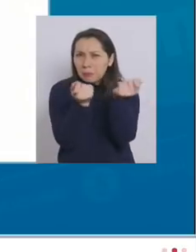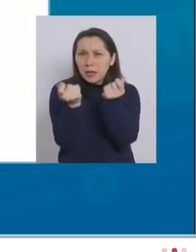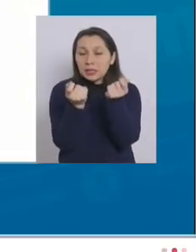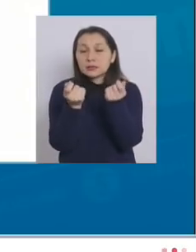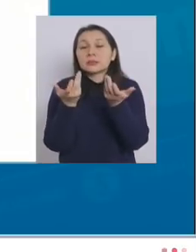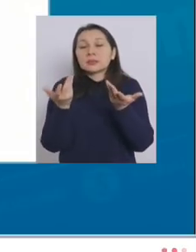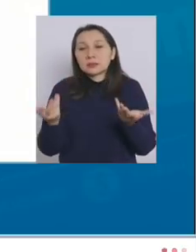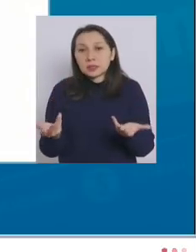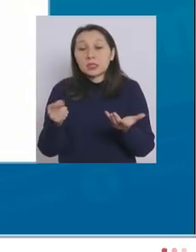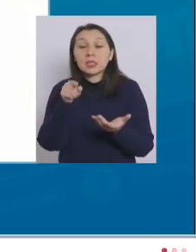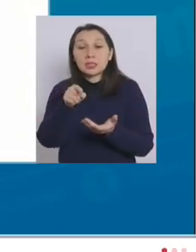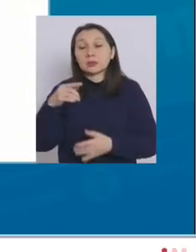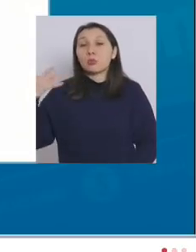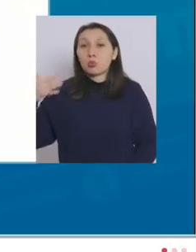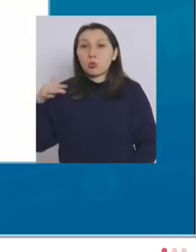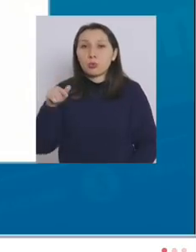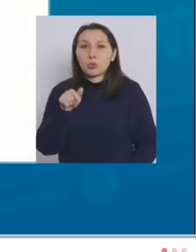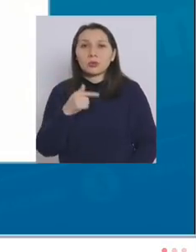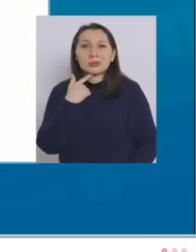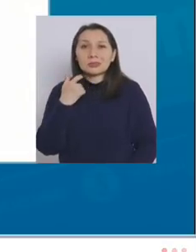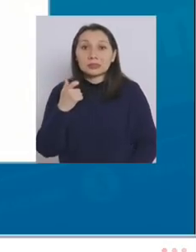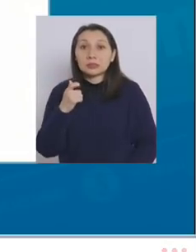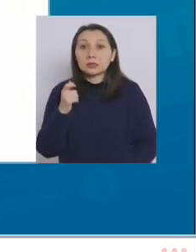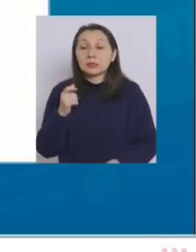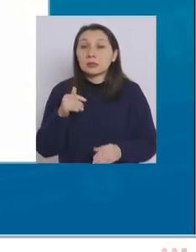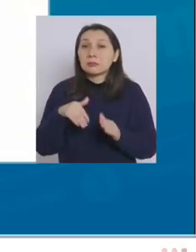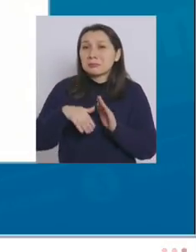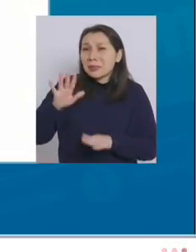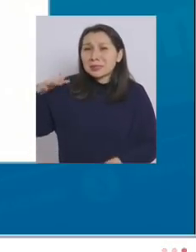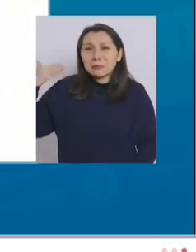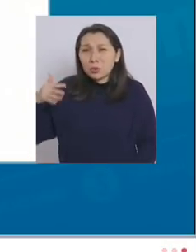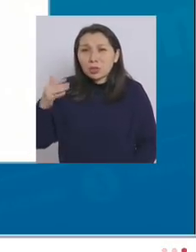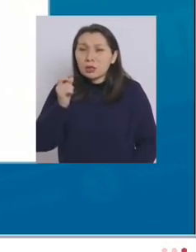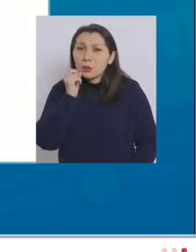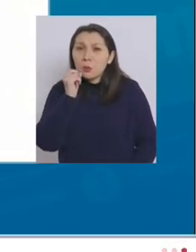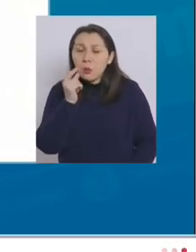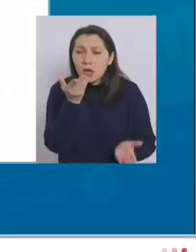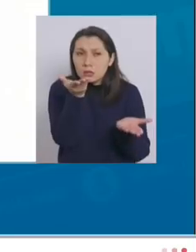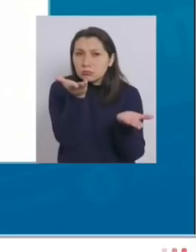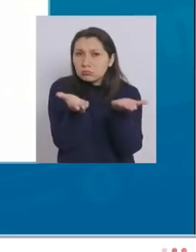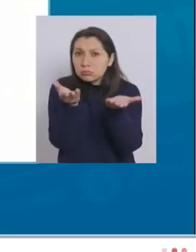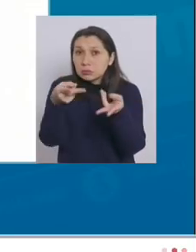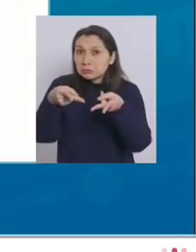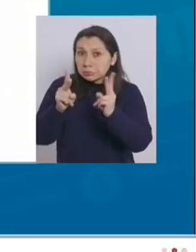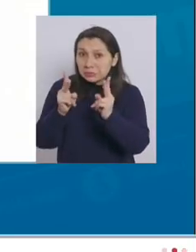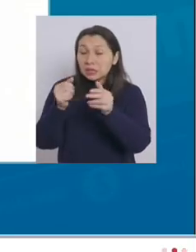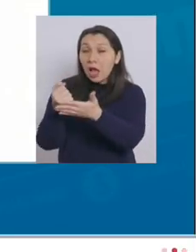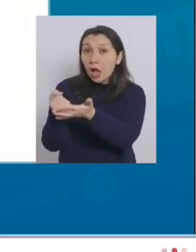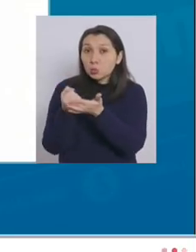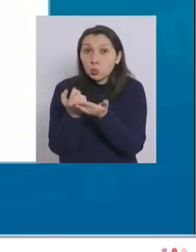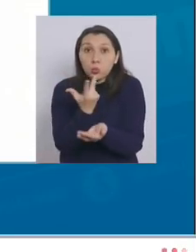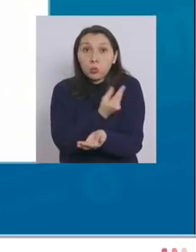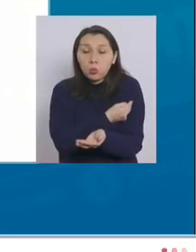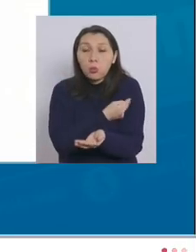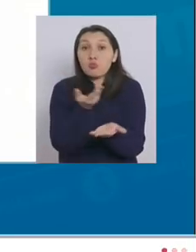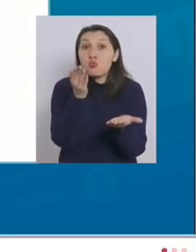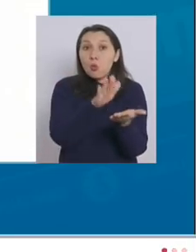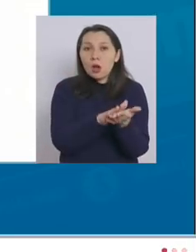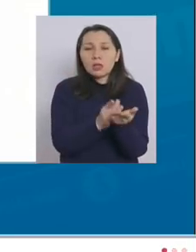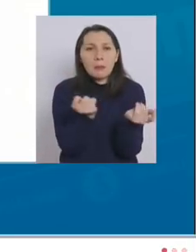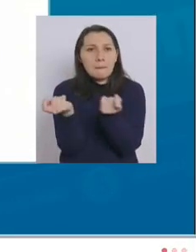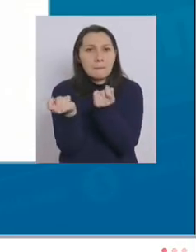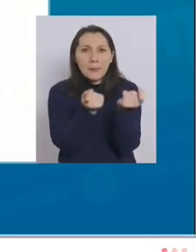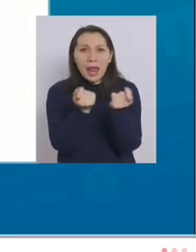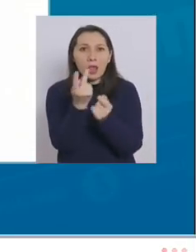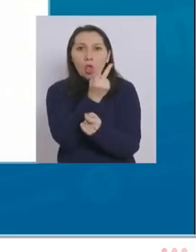Por lo tanto, es súper importante que el desenlace más relevante para evaluar la efectividad de la vacuna, que es la muerte, son muy